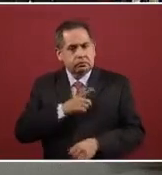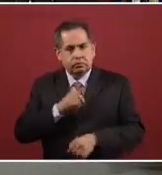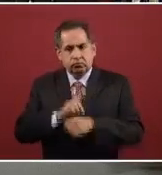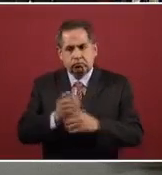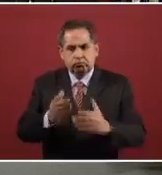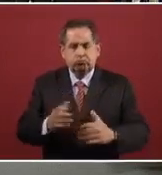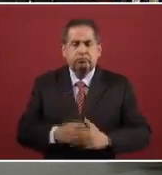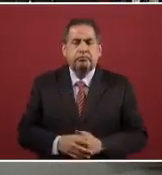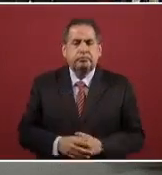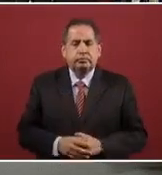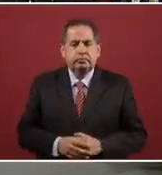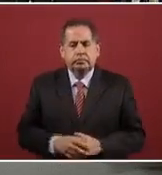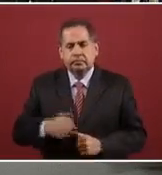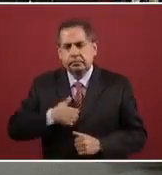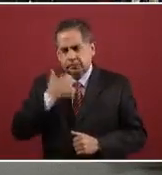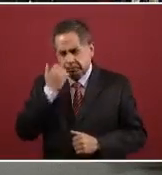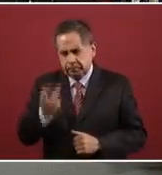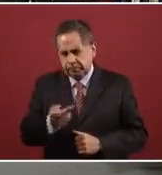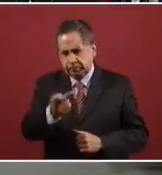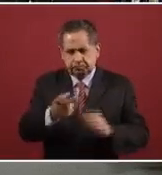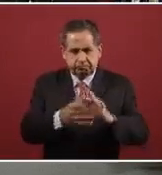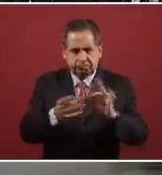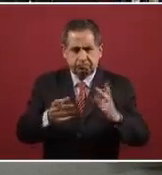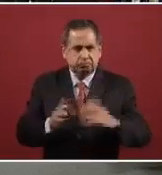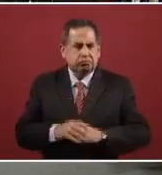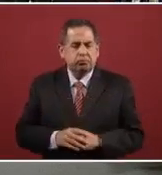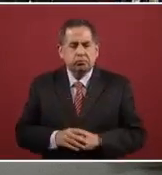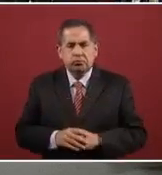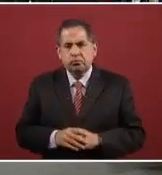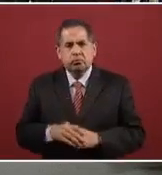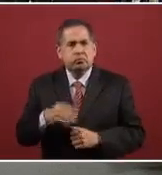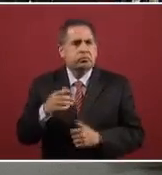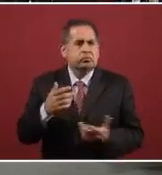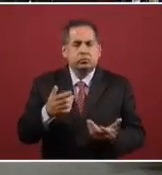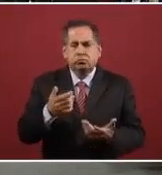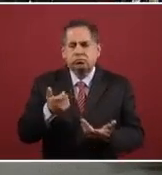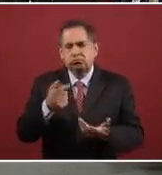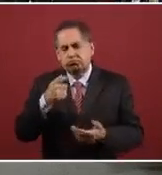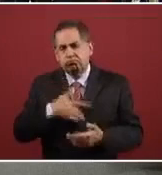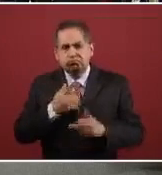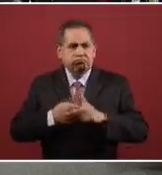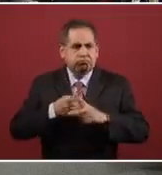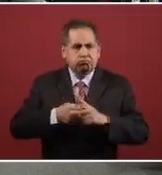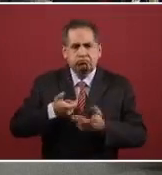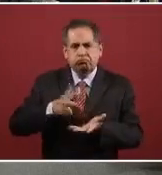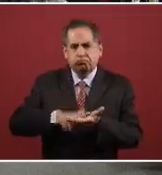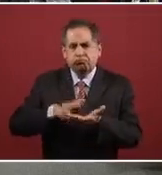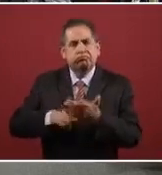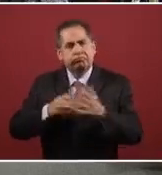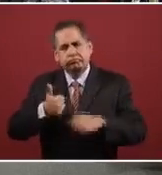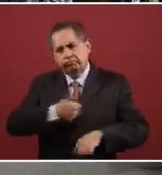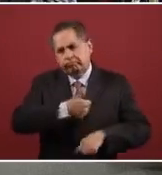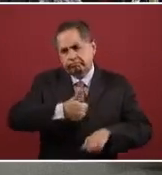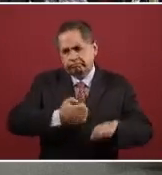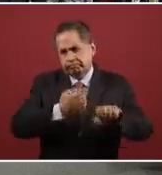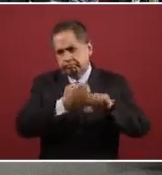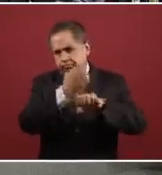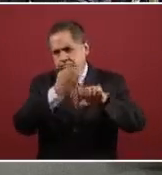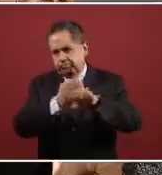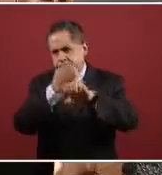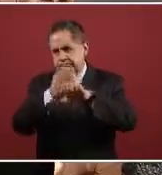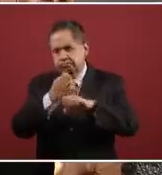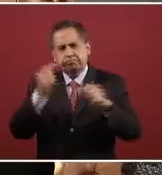funcionarios. Quiero preguntar, ¿tendrá algún costo? Supongo, bueno, cada estado participará